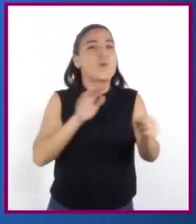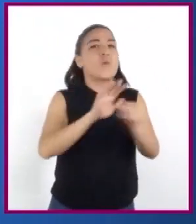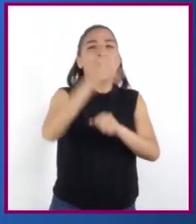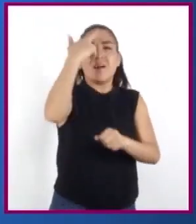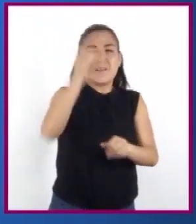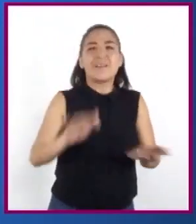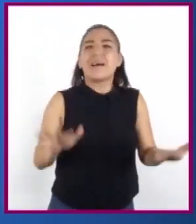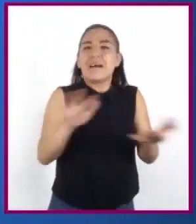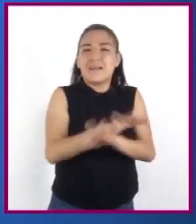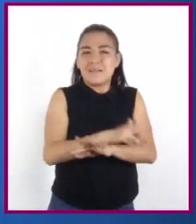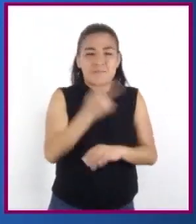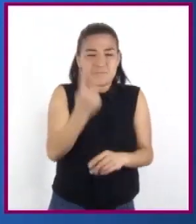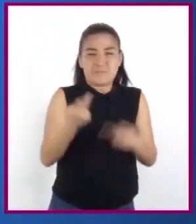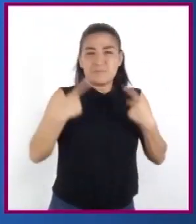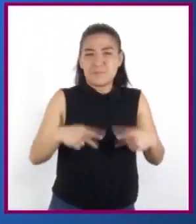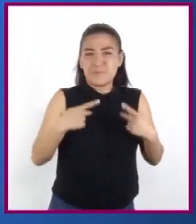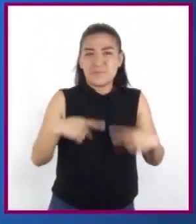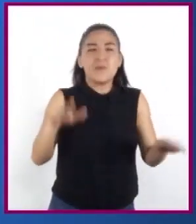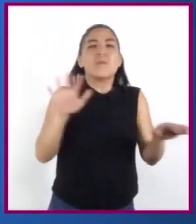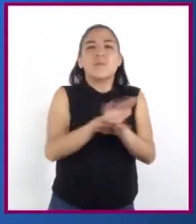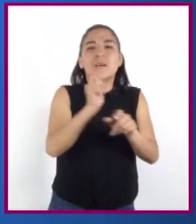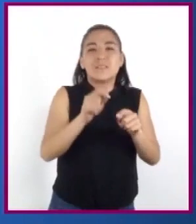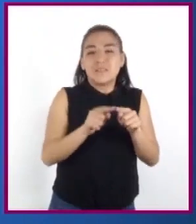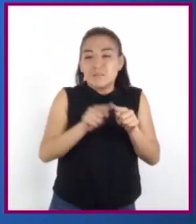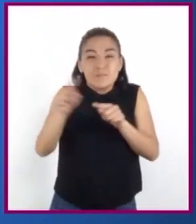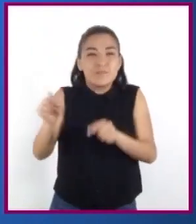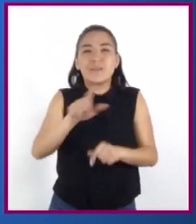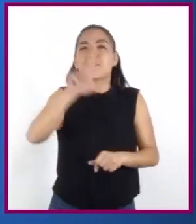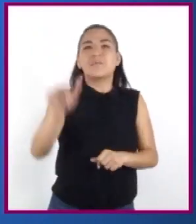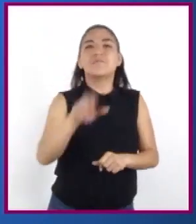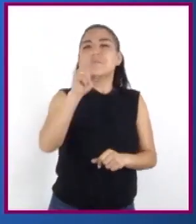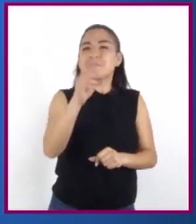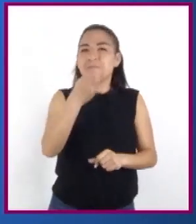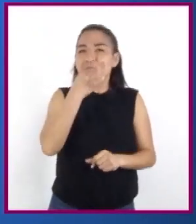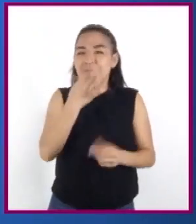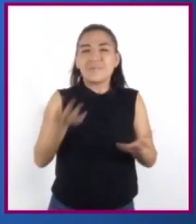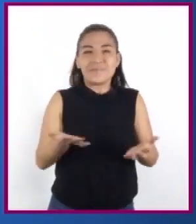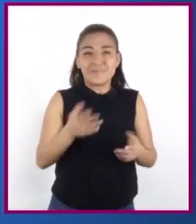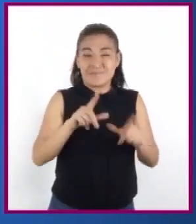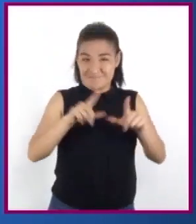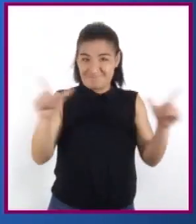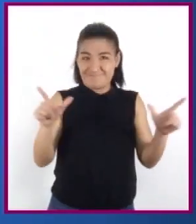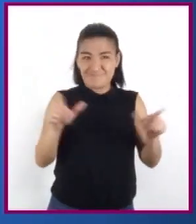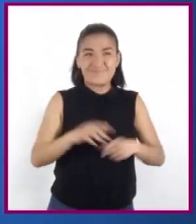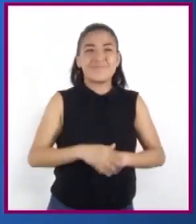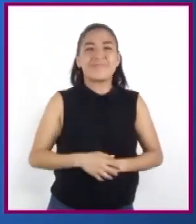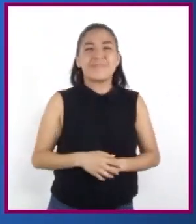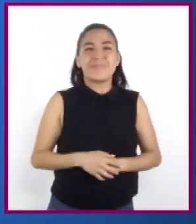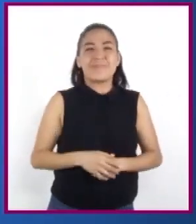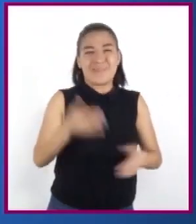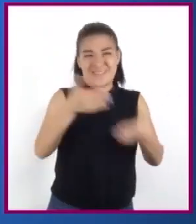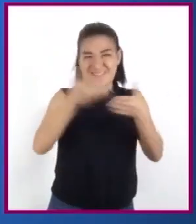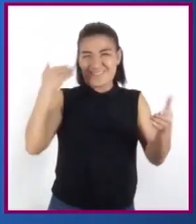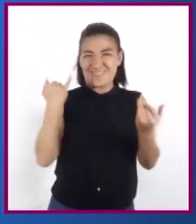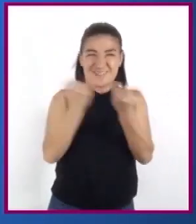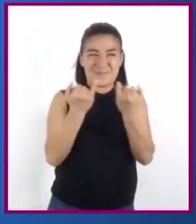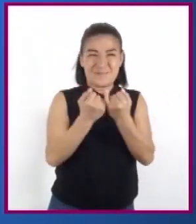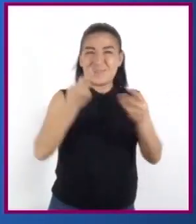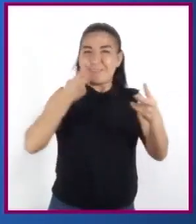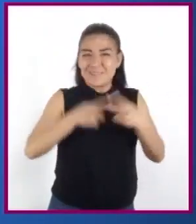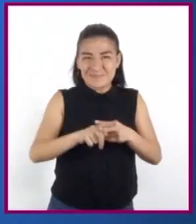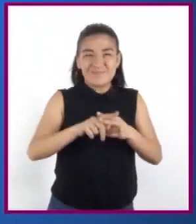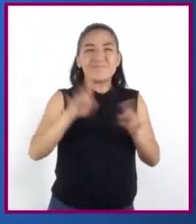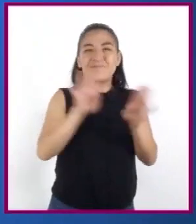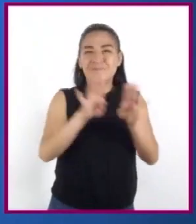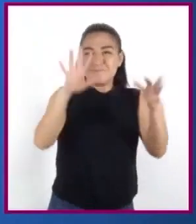personas? ¿Cuál será su desplazamiento a los 30 minutos? ¿Listo? Como lo hicimos anteriormente, analicemos